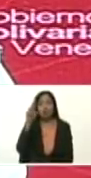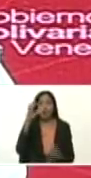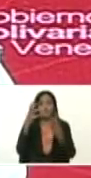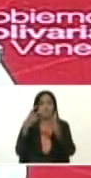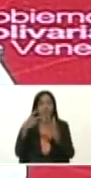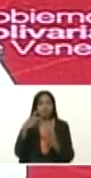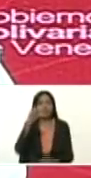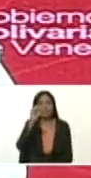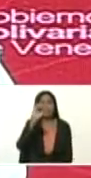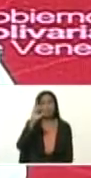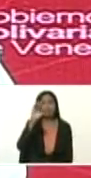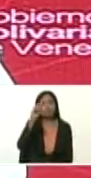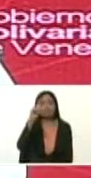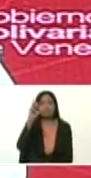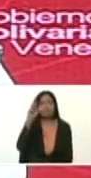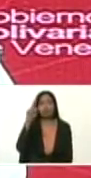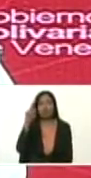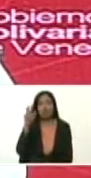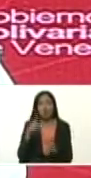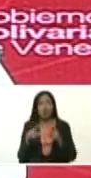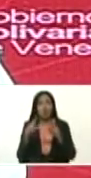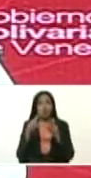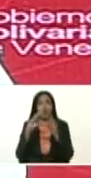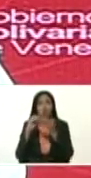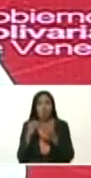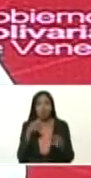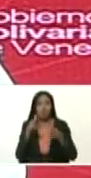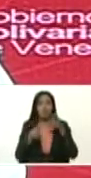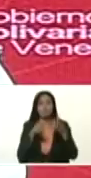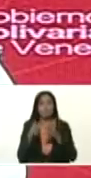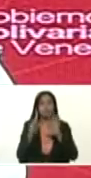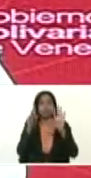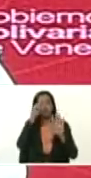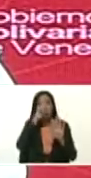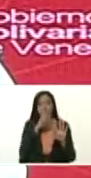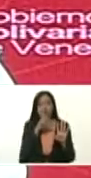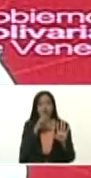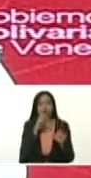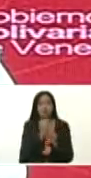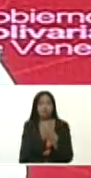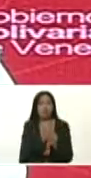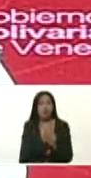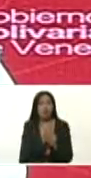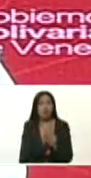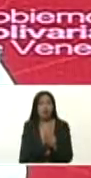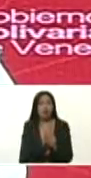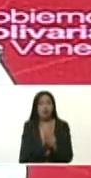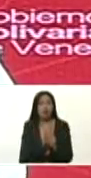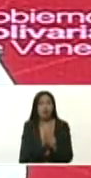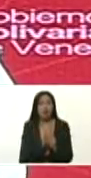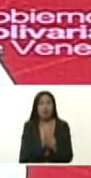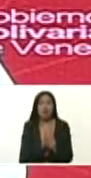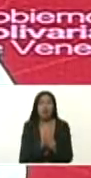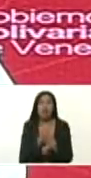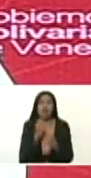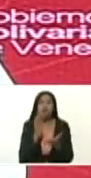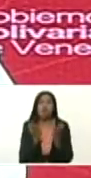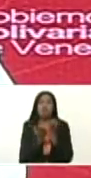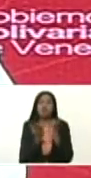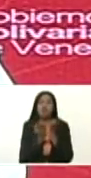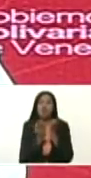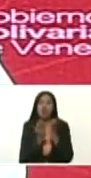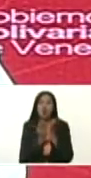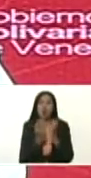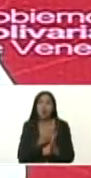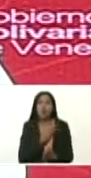Es repuestista en el área de ferroviario desde hace 6 años. TCU en Relaciones Industriales, egresada